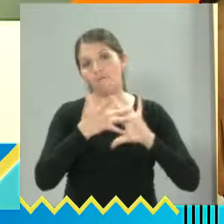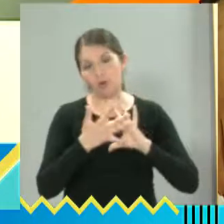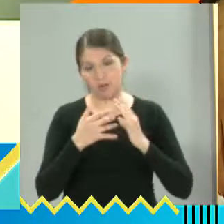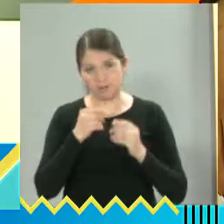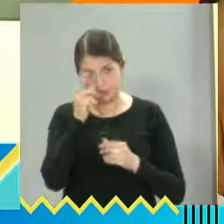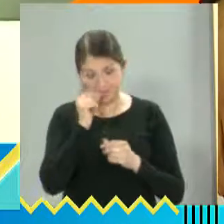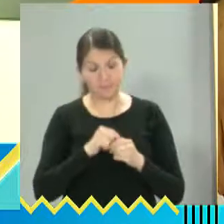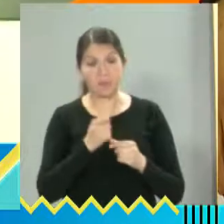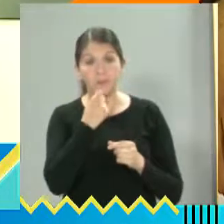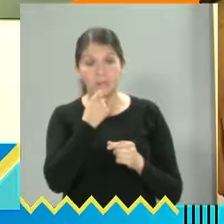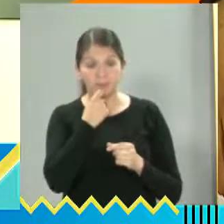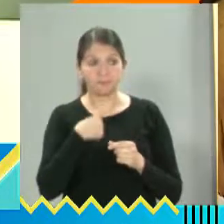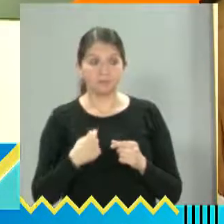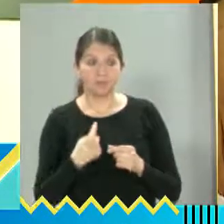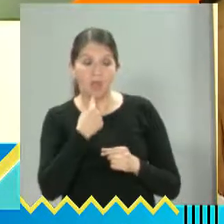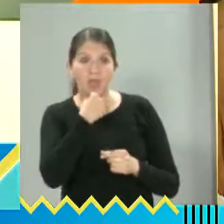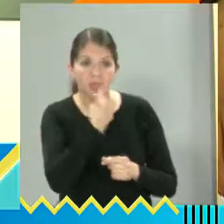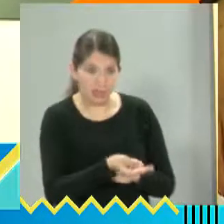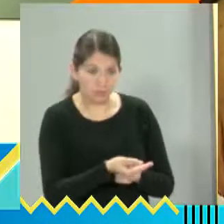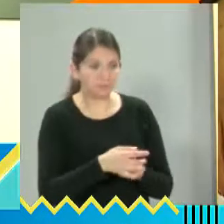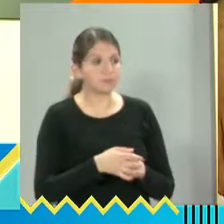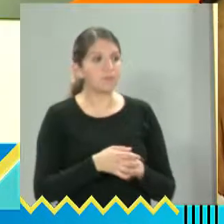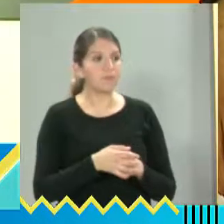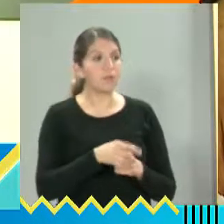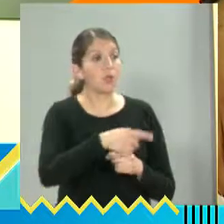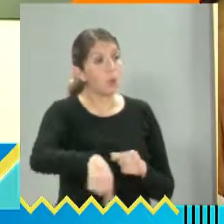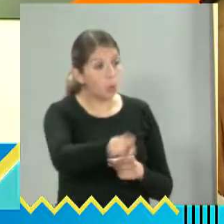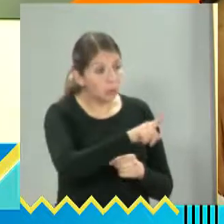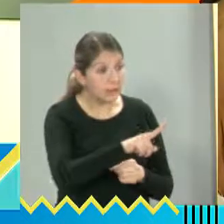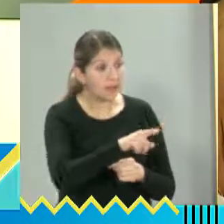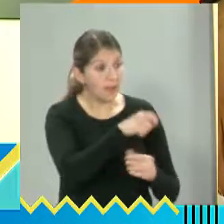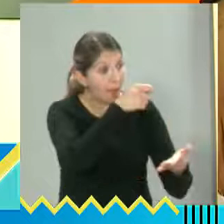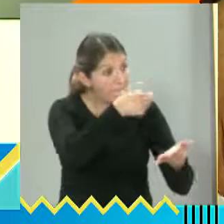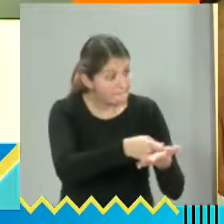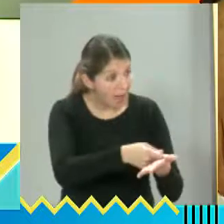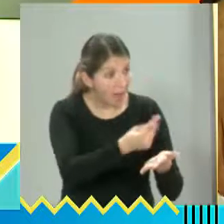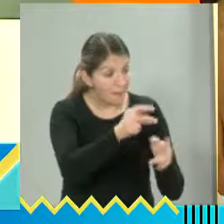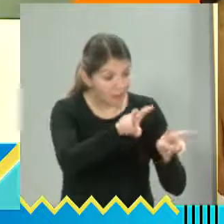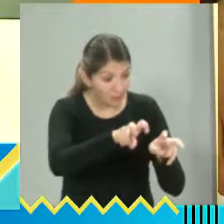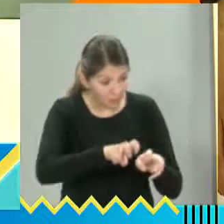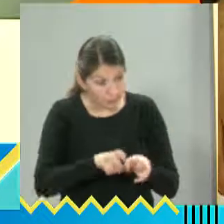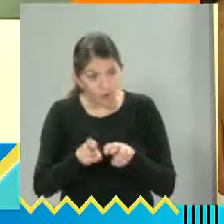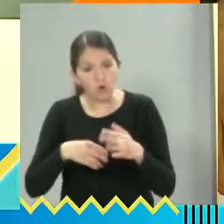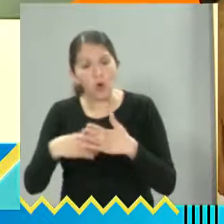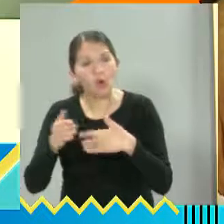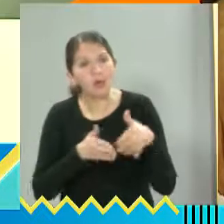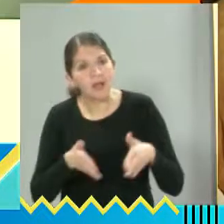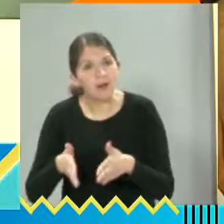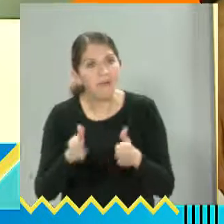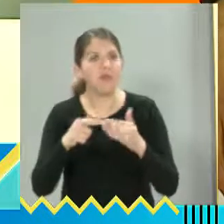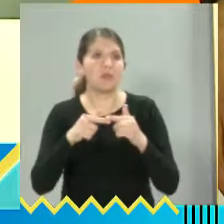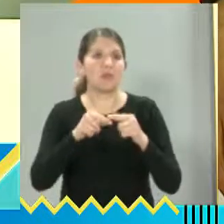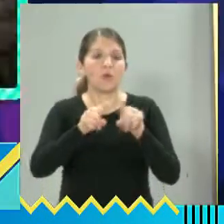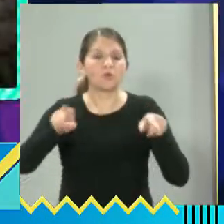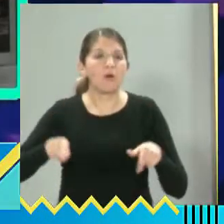podemos decirle, mire, señor contribuyente, con lo que usted paga vamos a poder hacer plazas, caminos, para ver